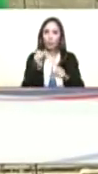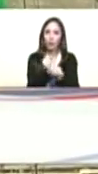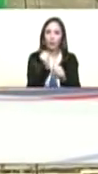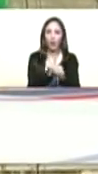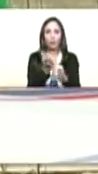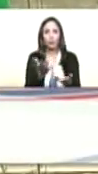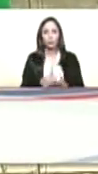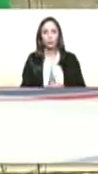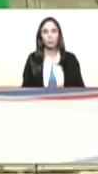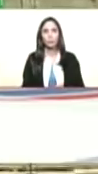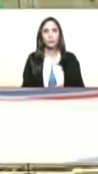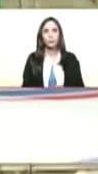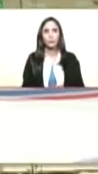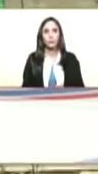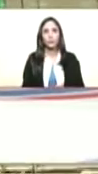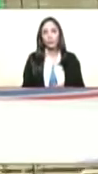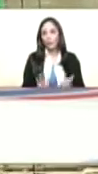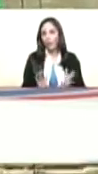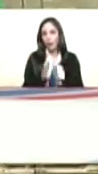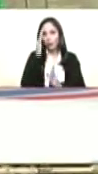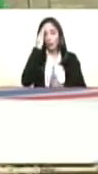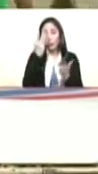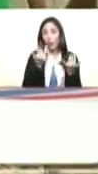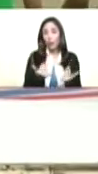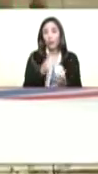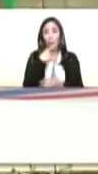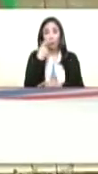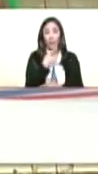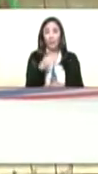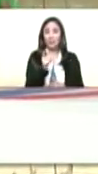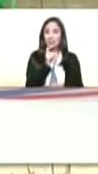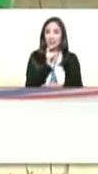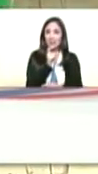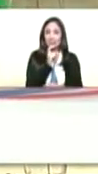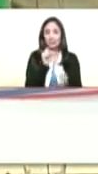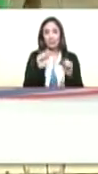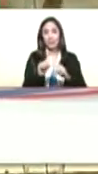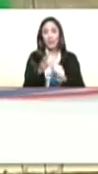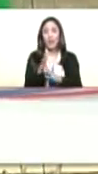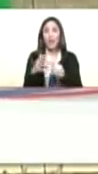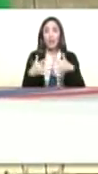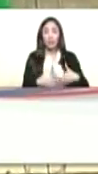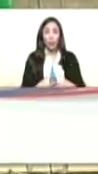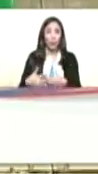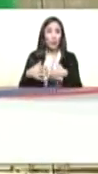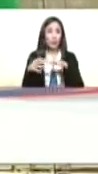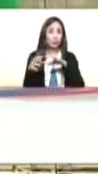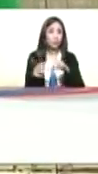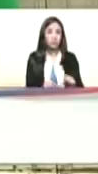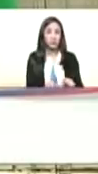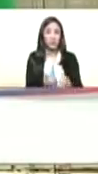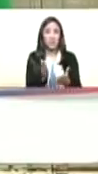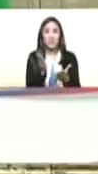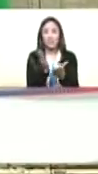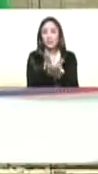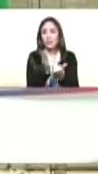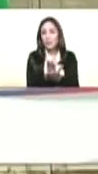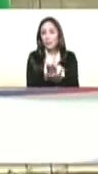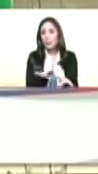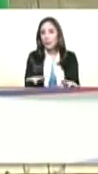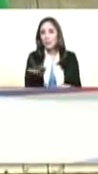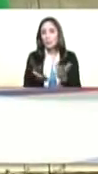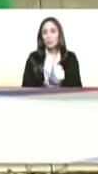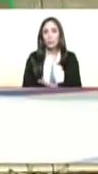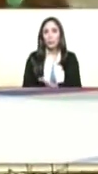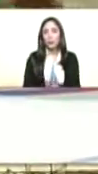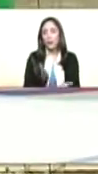entendemos y estamos conscientes del momento político que estamos viviendo. El imperialismo norteamericano ha afianzado sus mecanismos de